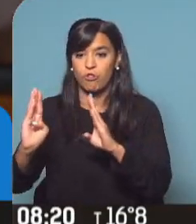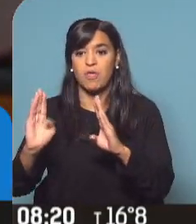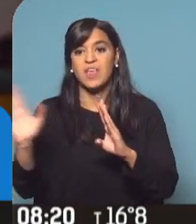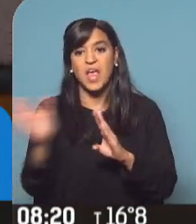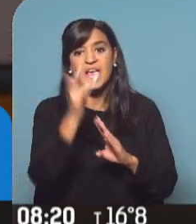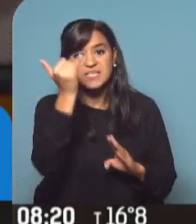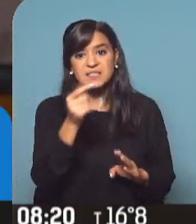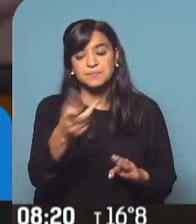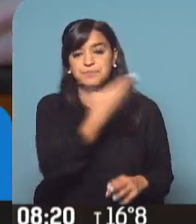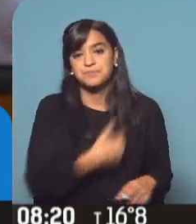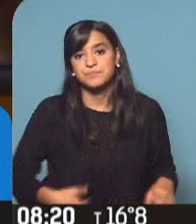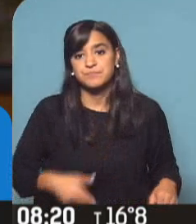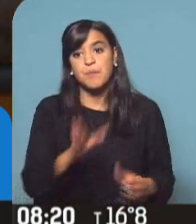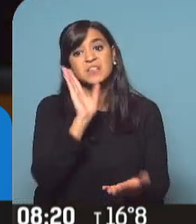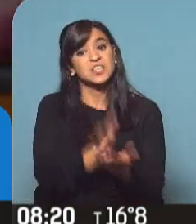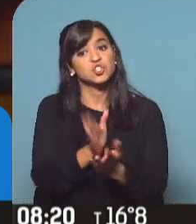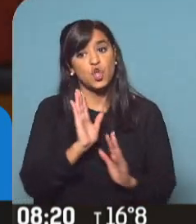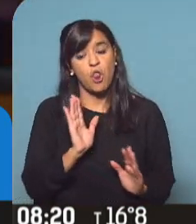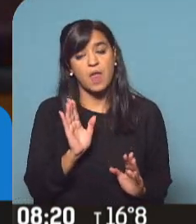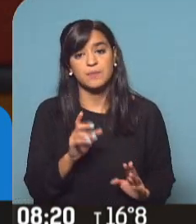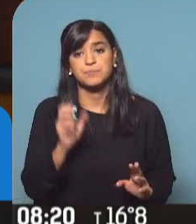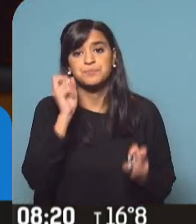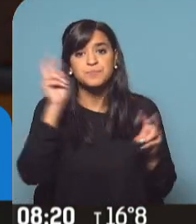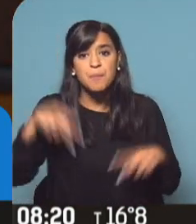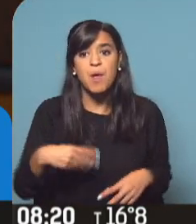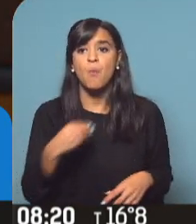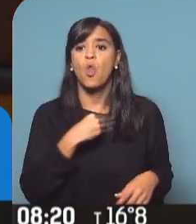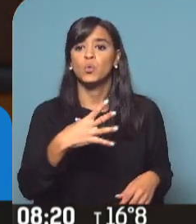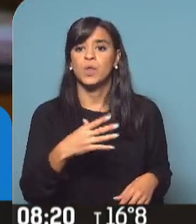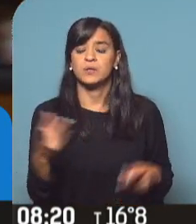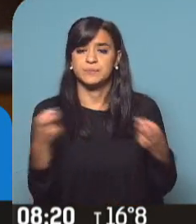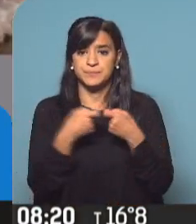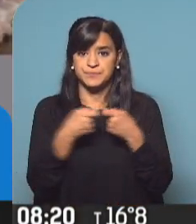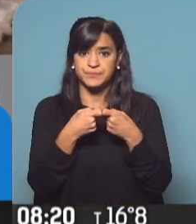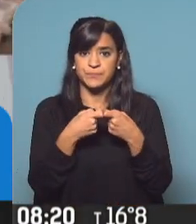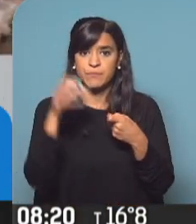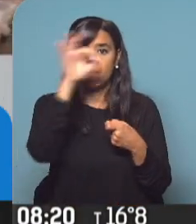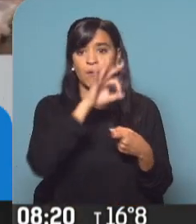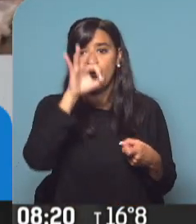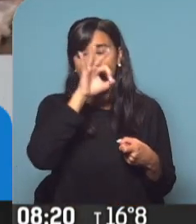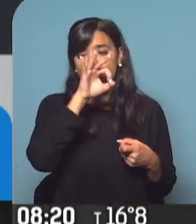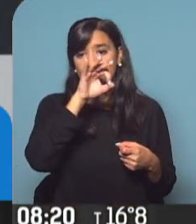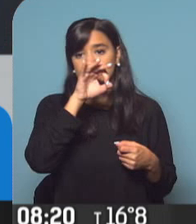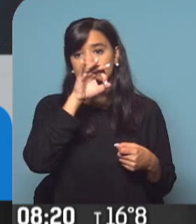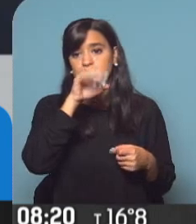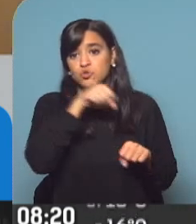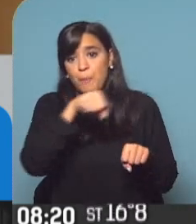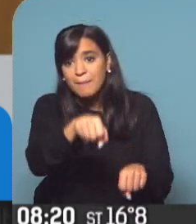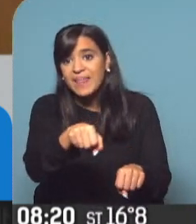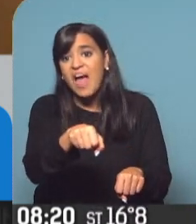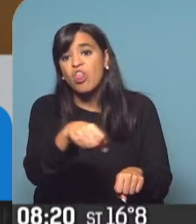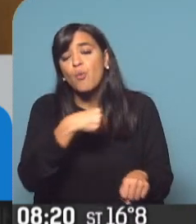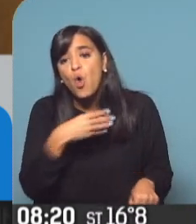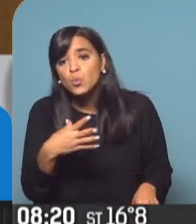el gobierno está facultado para sancionar porque el plan es voluntario o sea la empresa o la cadena tiene la voluntad de